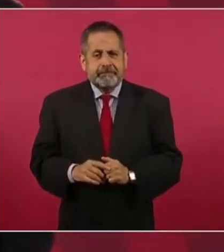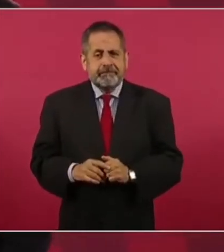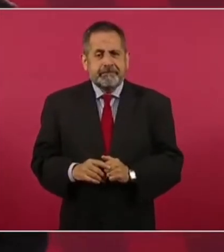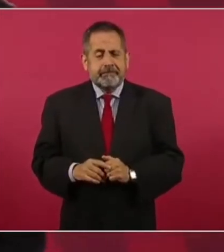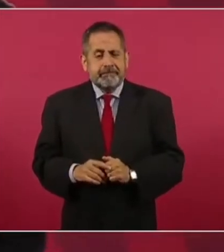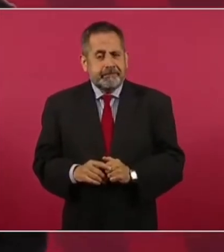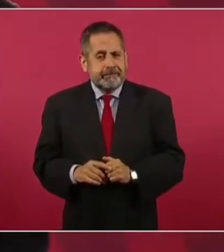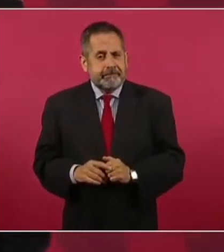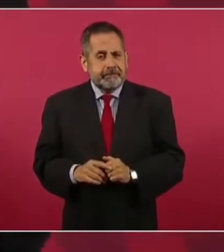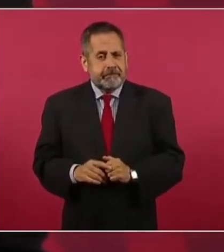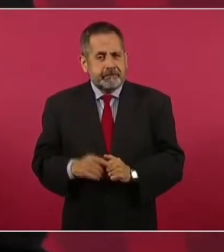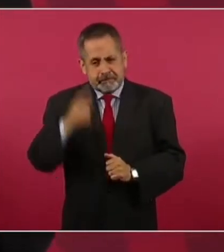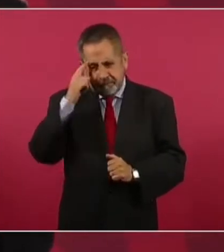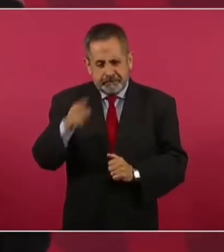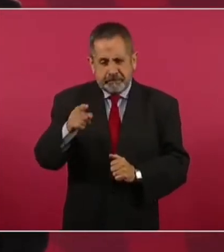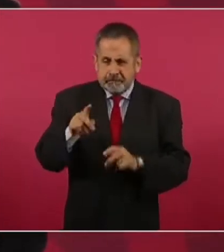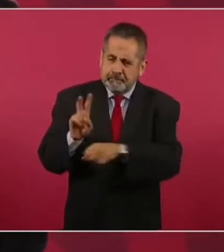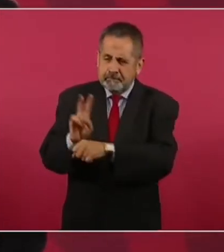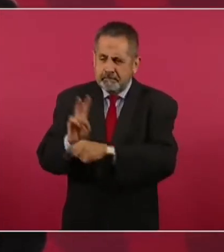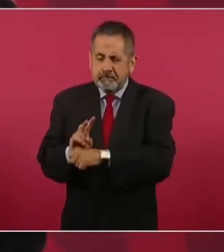no les roben,